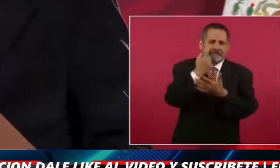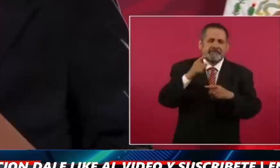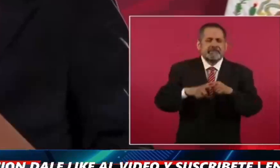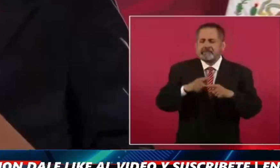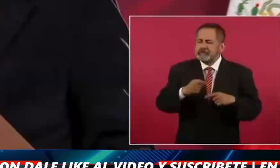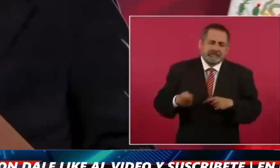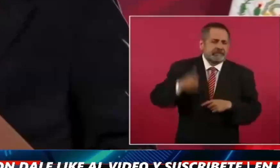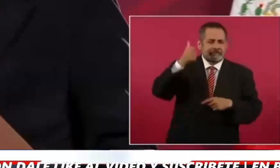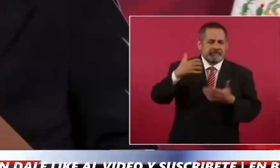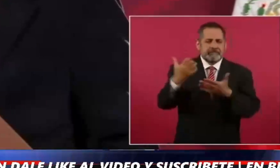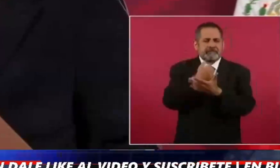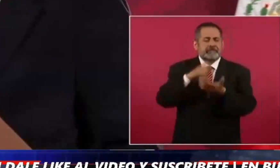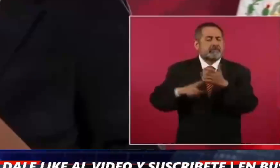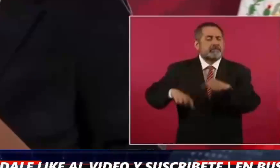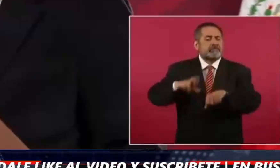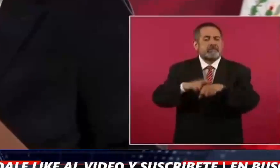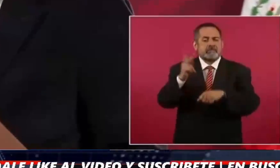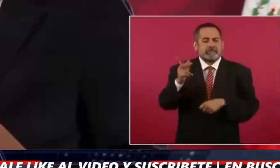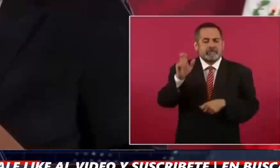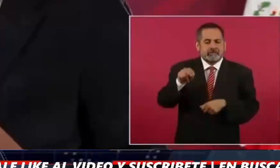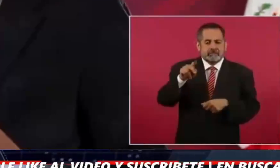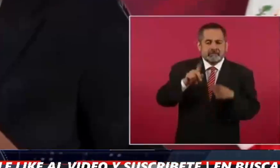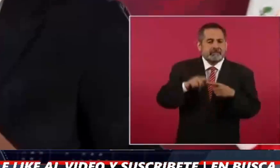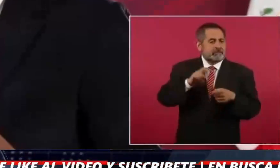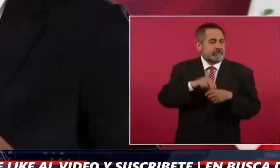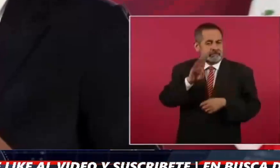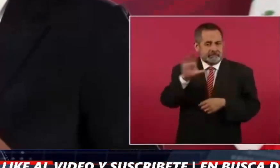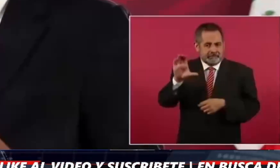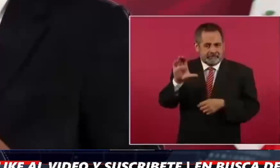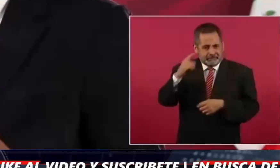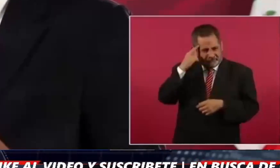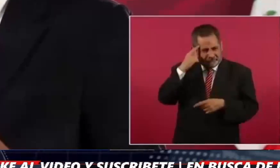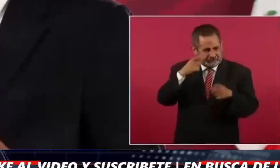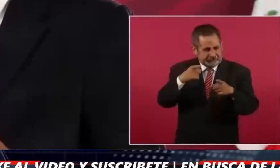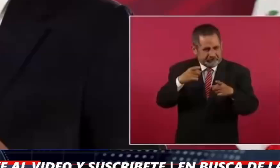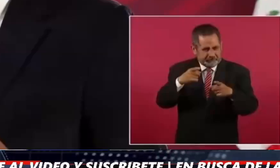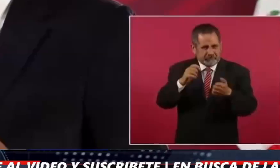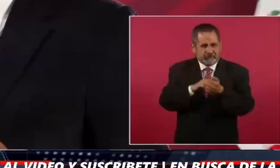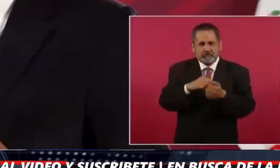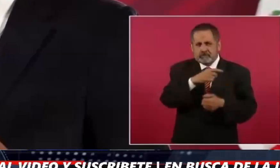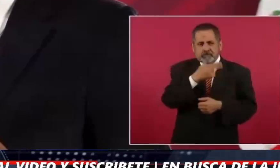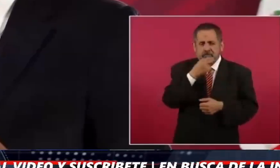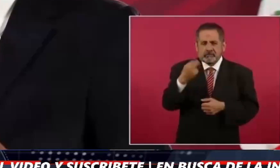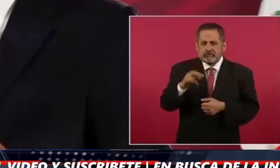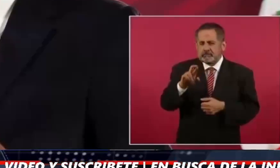por primera vez el PAN la gobernatura de Baja California con